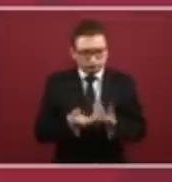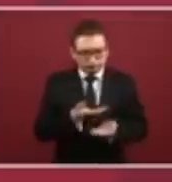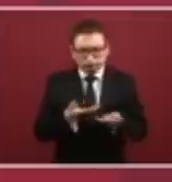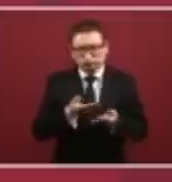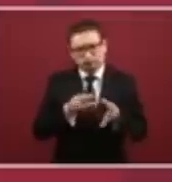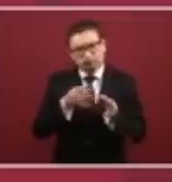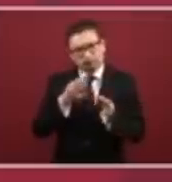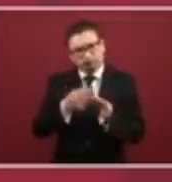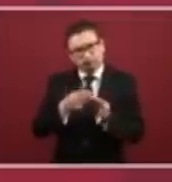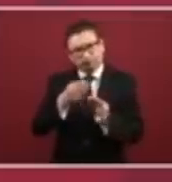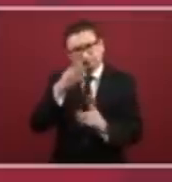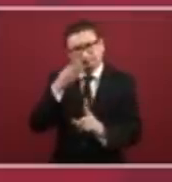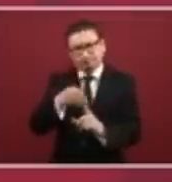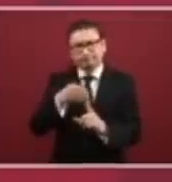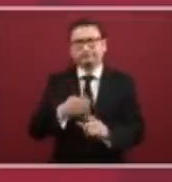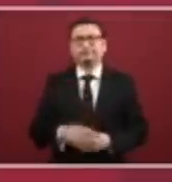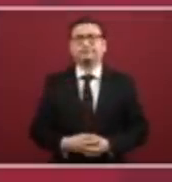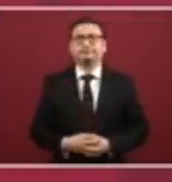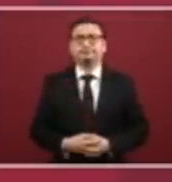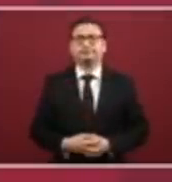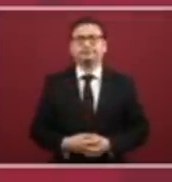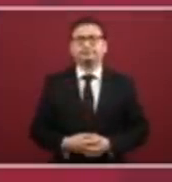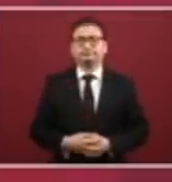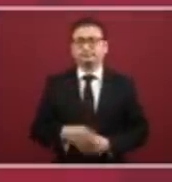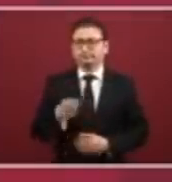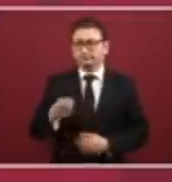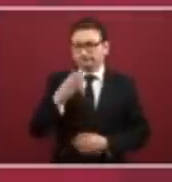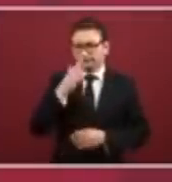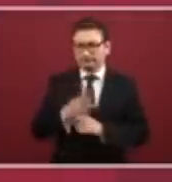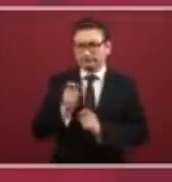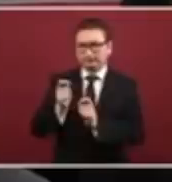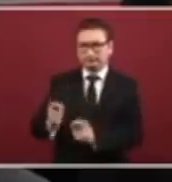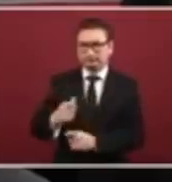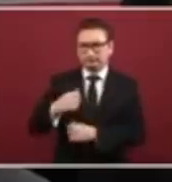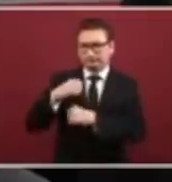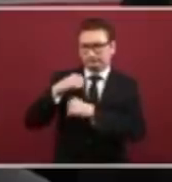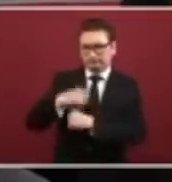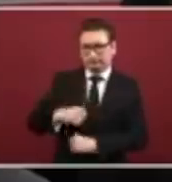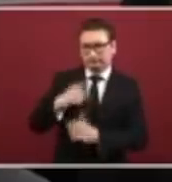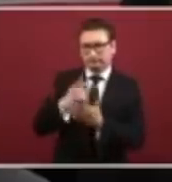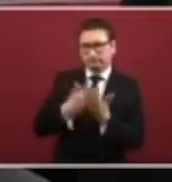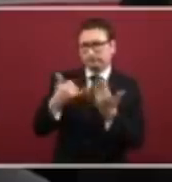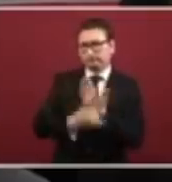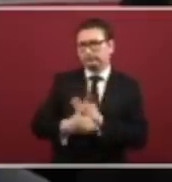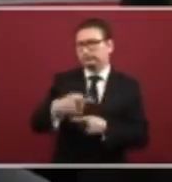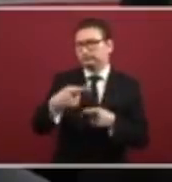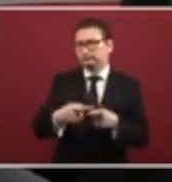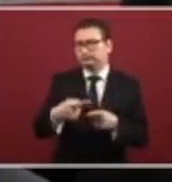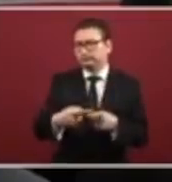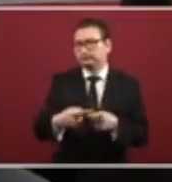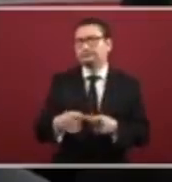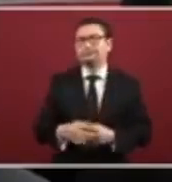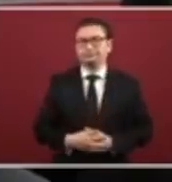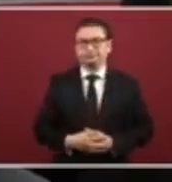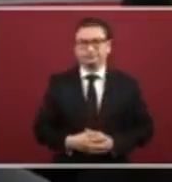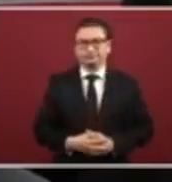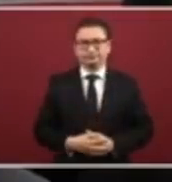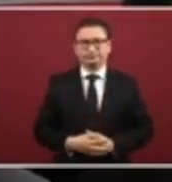específica, la encargada del proyecto, la responsable del proyecto, va a ser